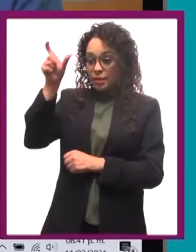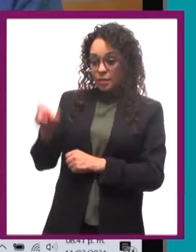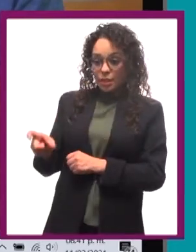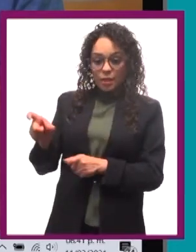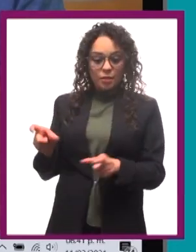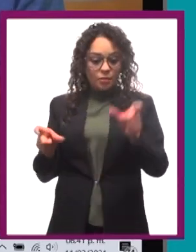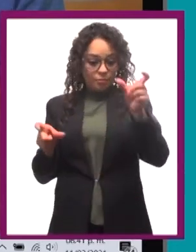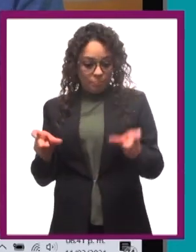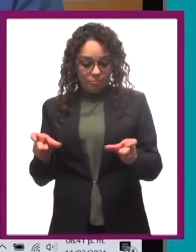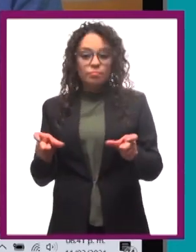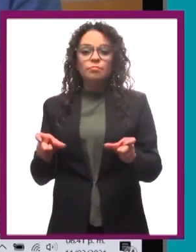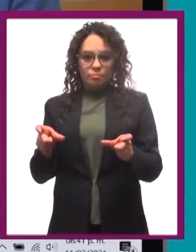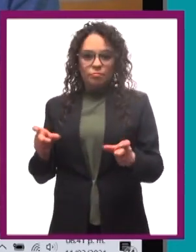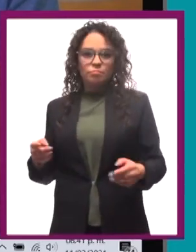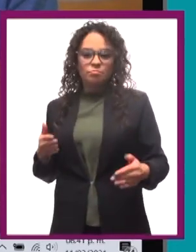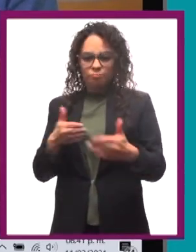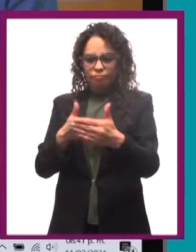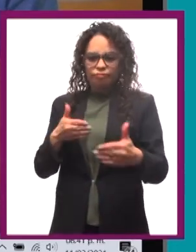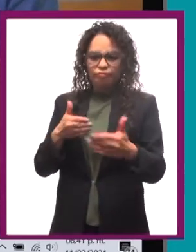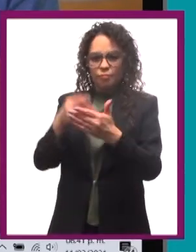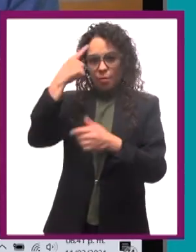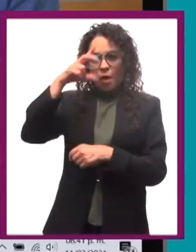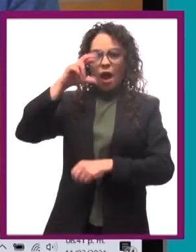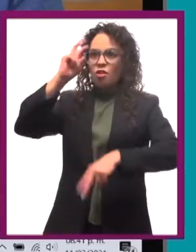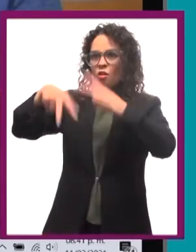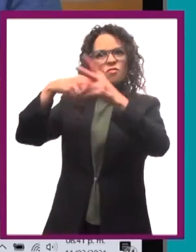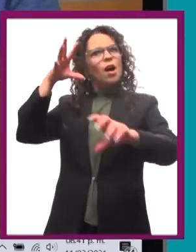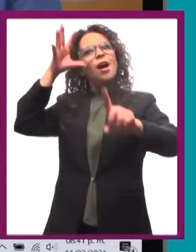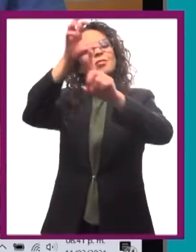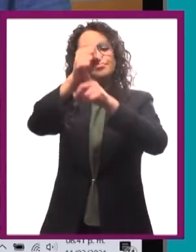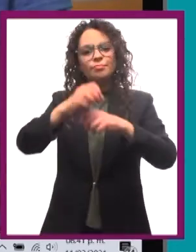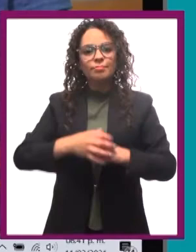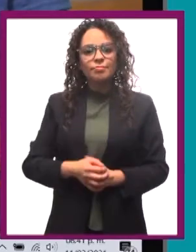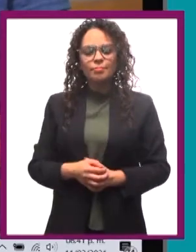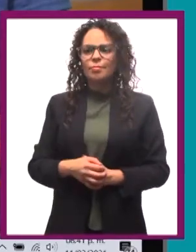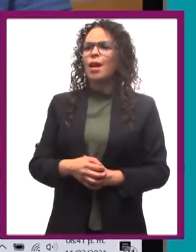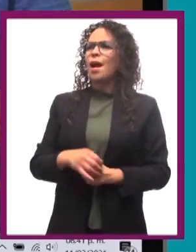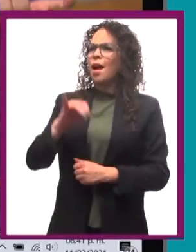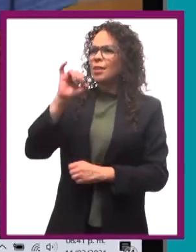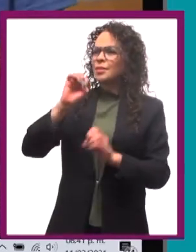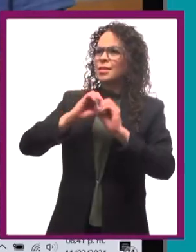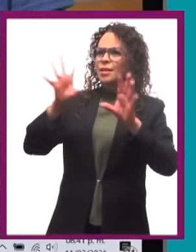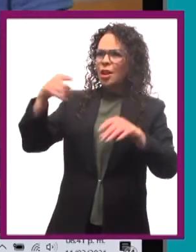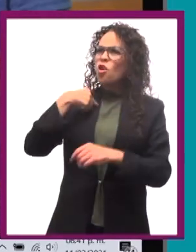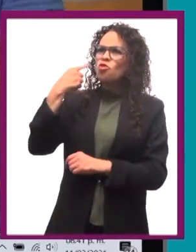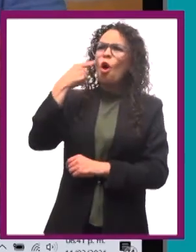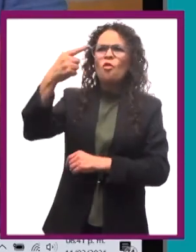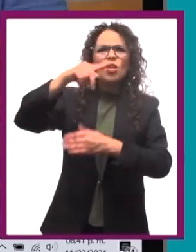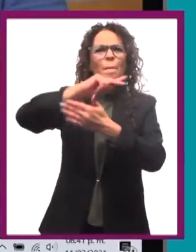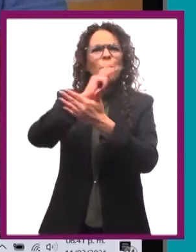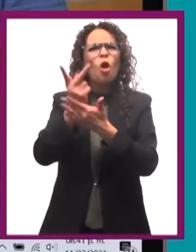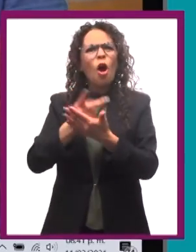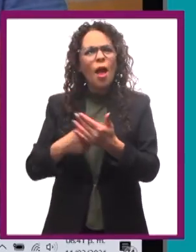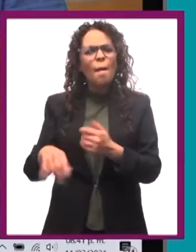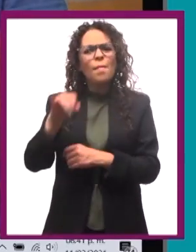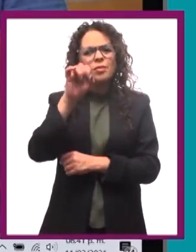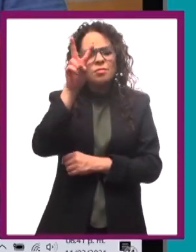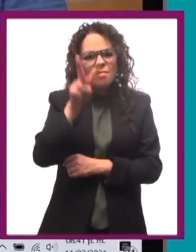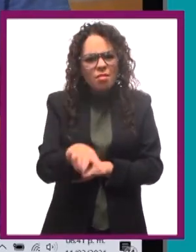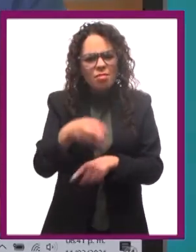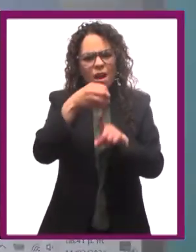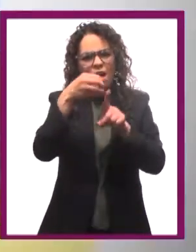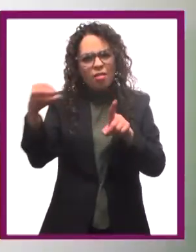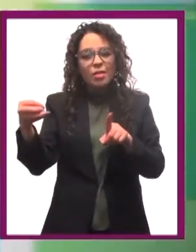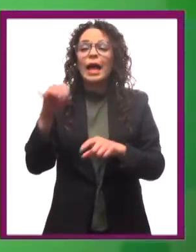porque su objetivo le estorba para lograr el suyo. Uy, claro que sí. Me acuerdo del programa donde lo vimos.